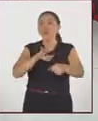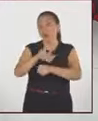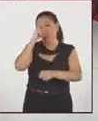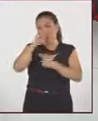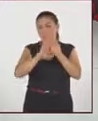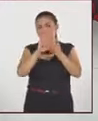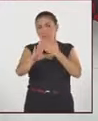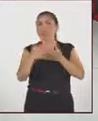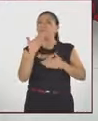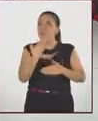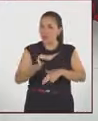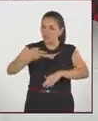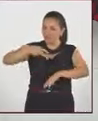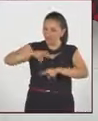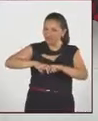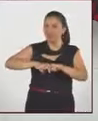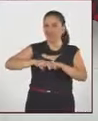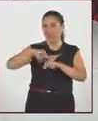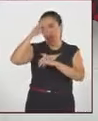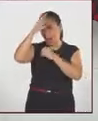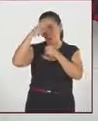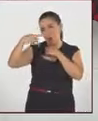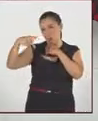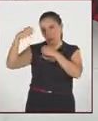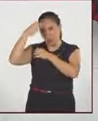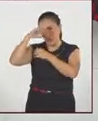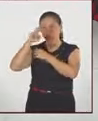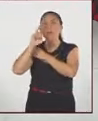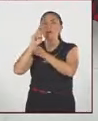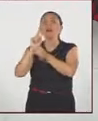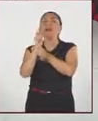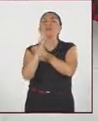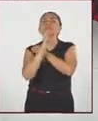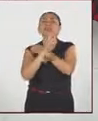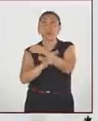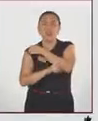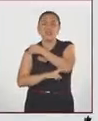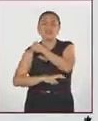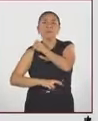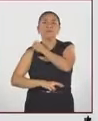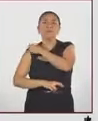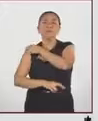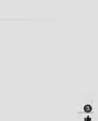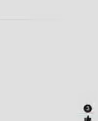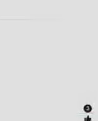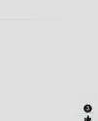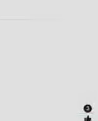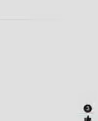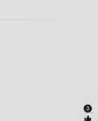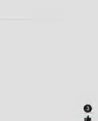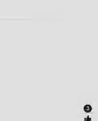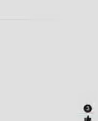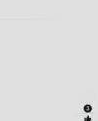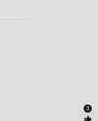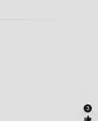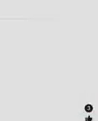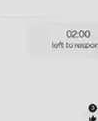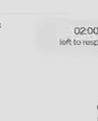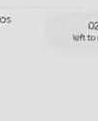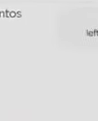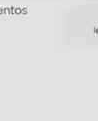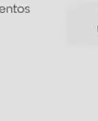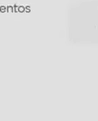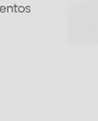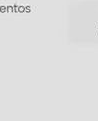malas posturas, de acuerdo con su experiencia. Así que veamos cuáles son sus respuestas. Y aquí están.